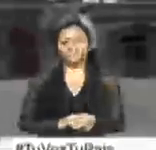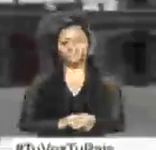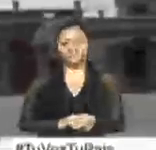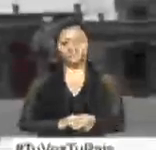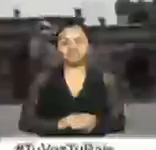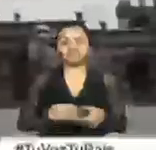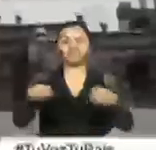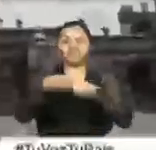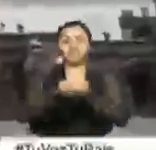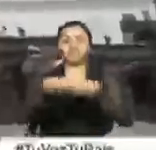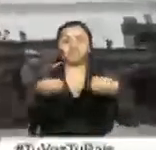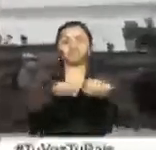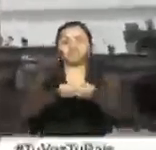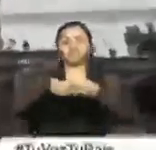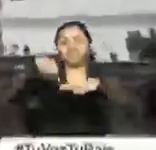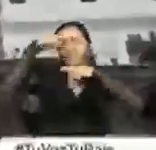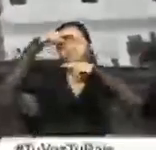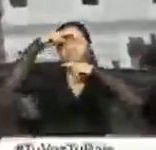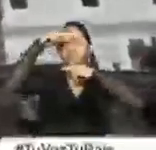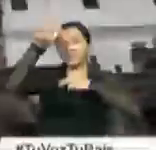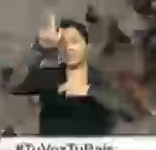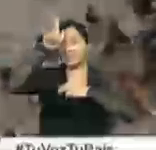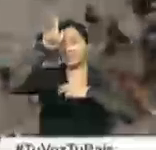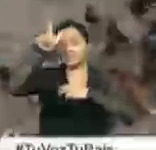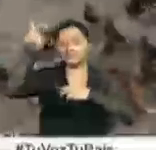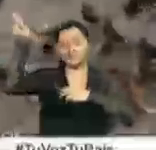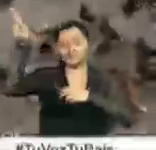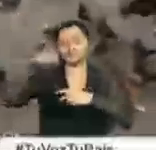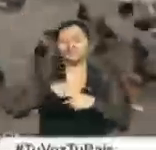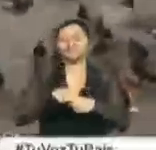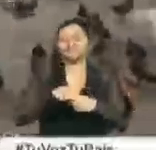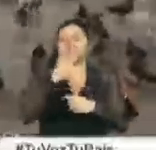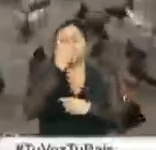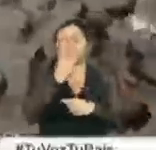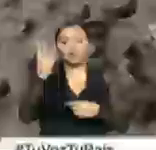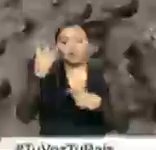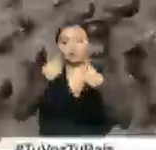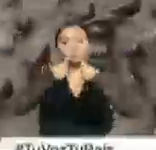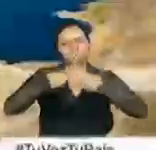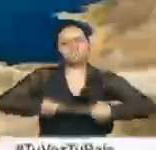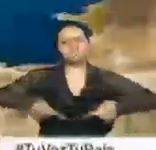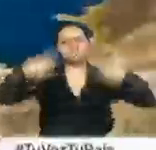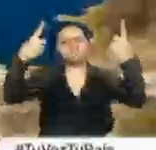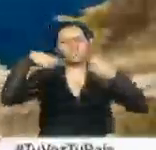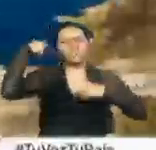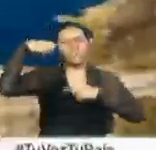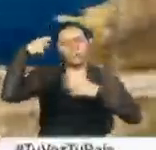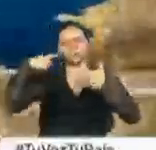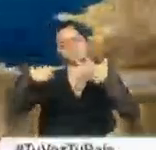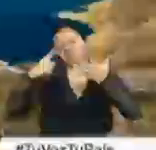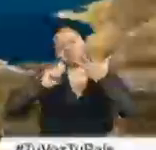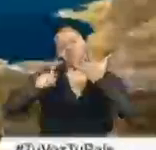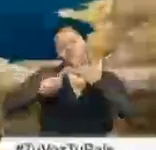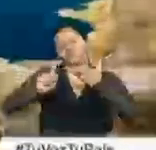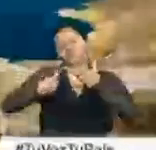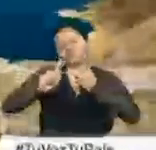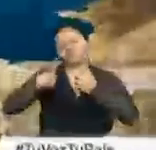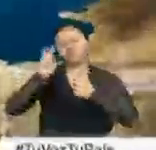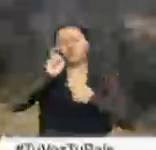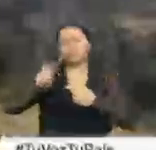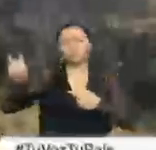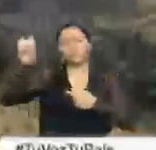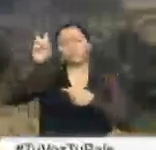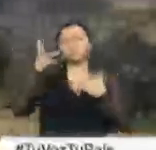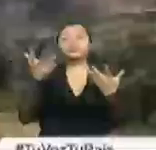La agencia oficial de noticias de Alemania, Deutsche Welle, en su portal web publica una serie de videos sobre destinos turísticos en la